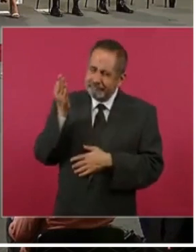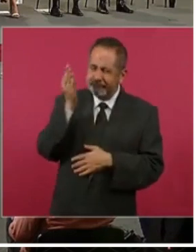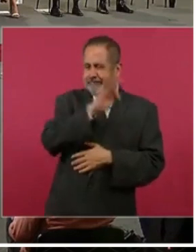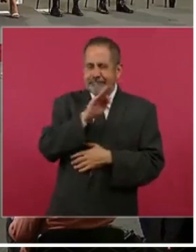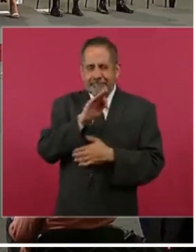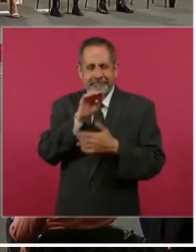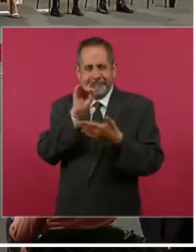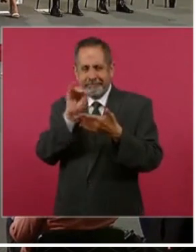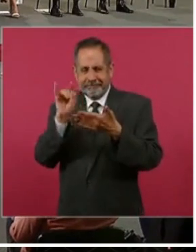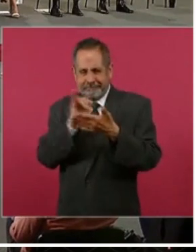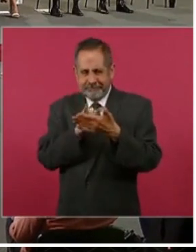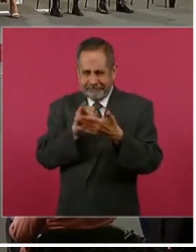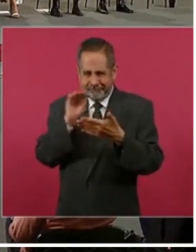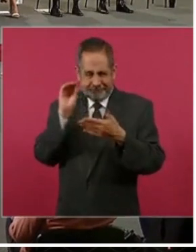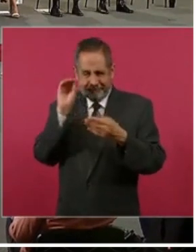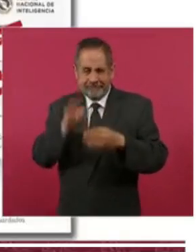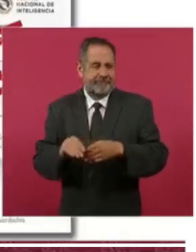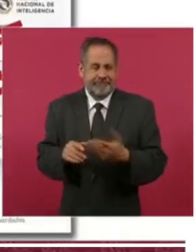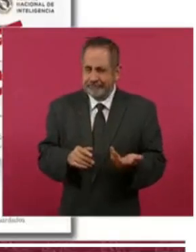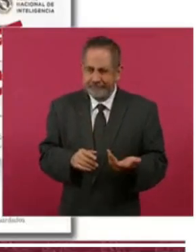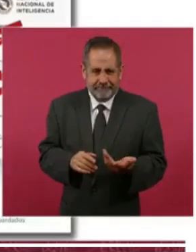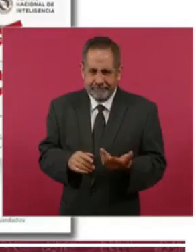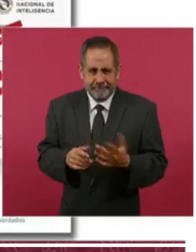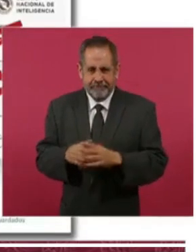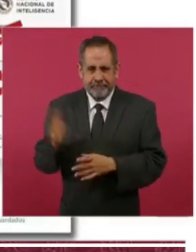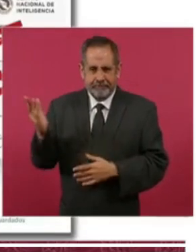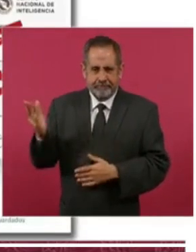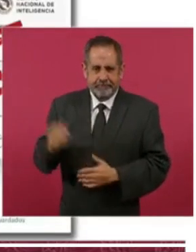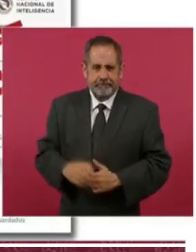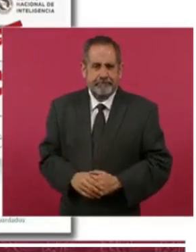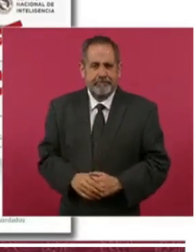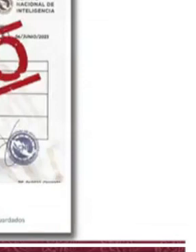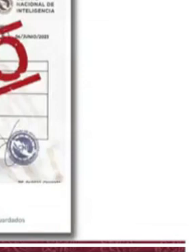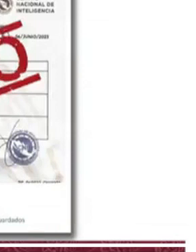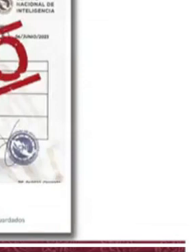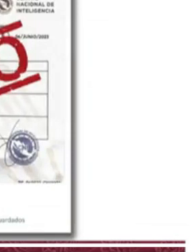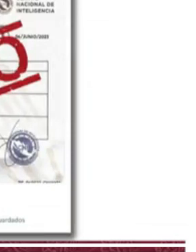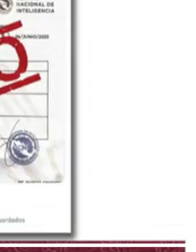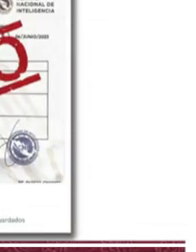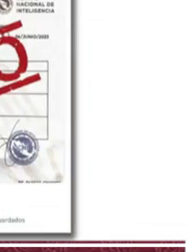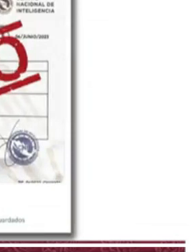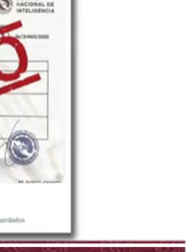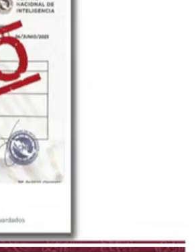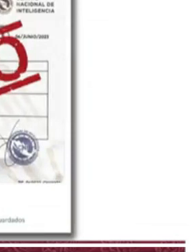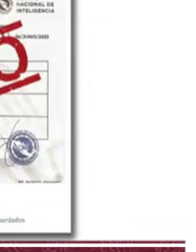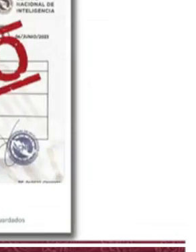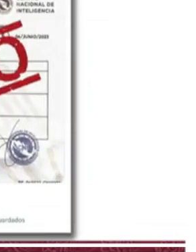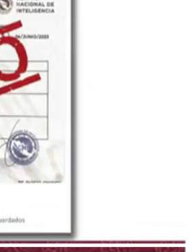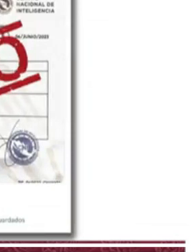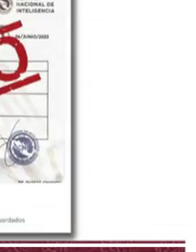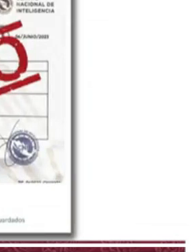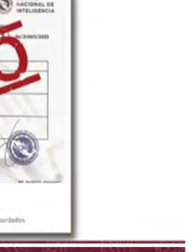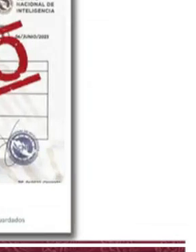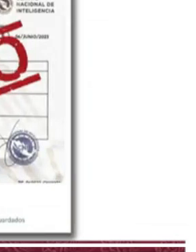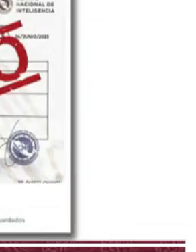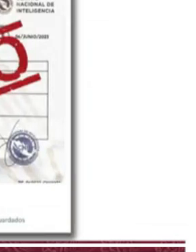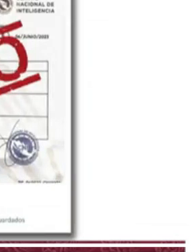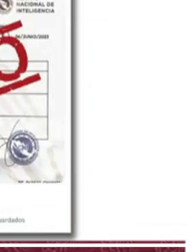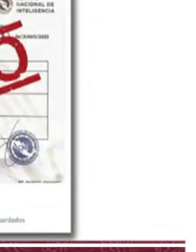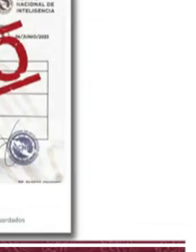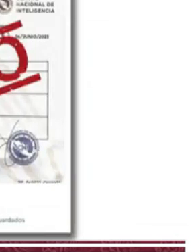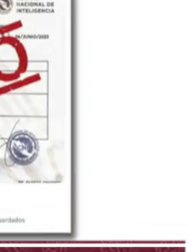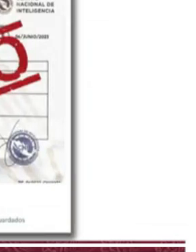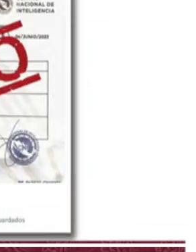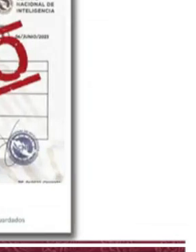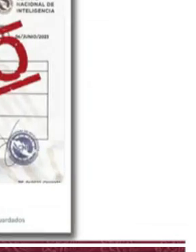puntualizó que el Centro Nacional de Inteligencia no hace ni manda realizar encuestas electorales y menos